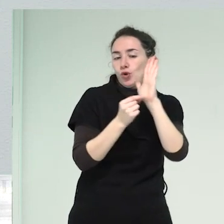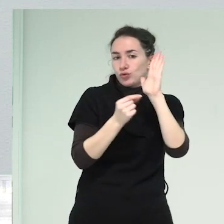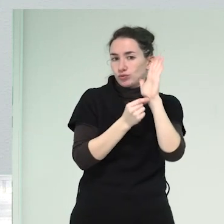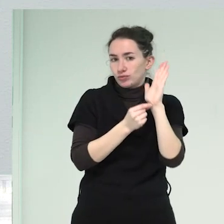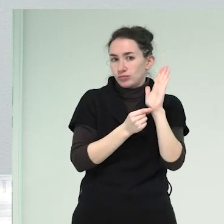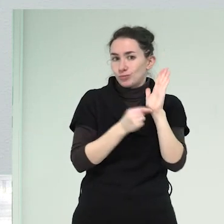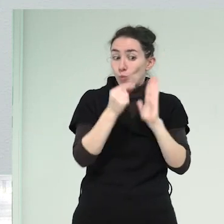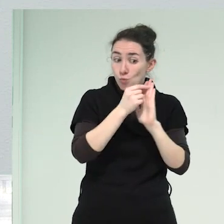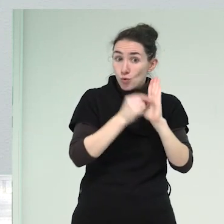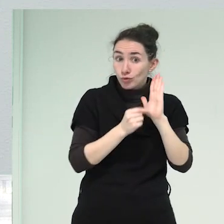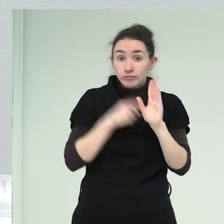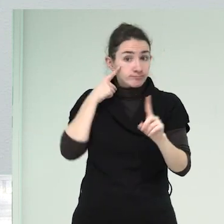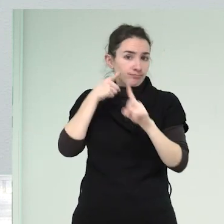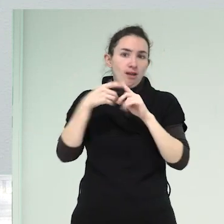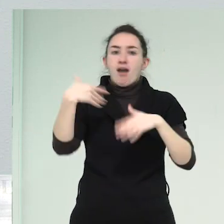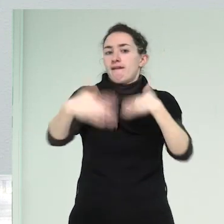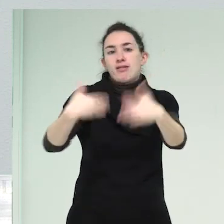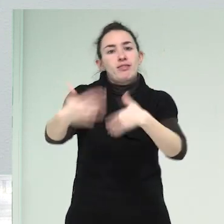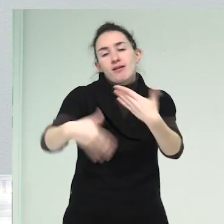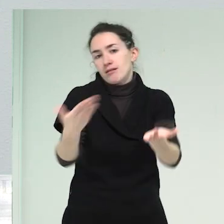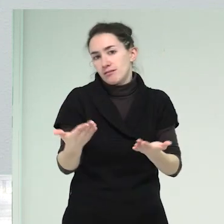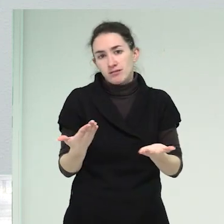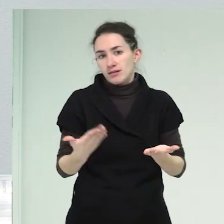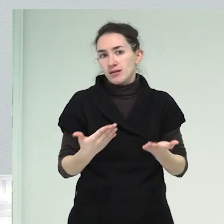para avanzar, ¿no? Para avanzar